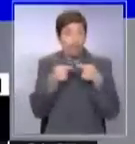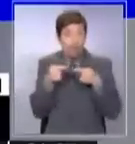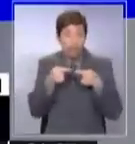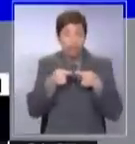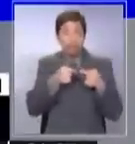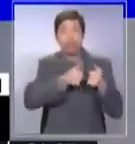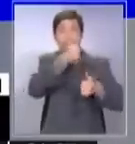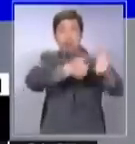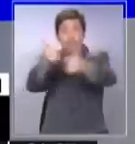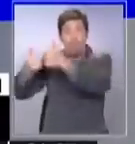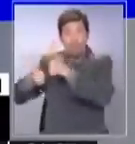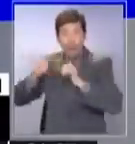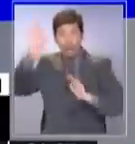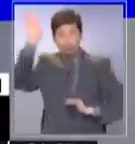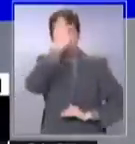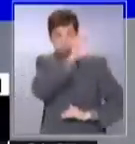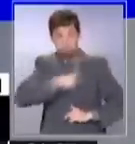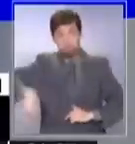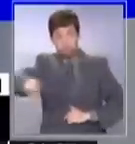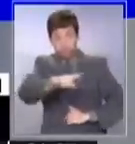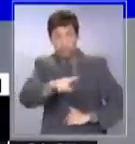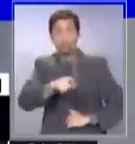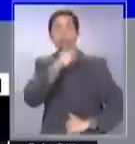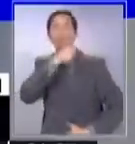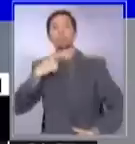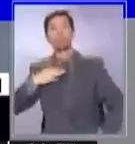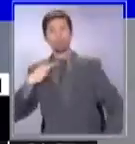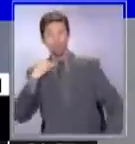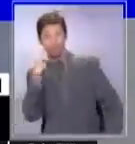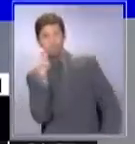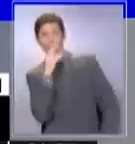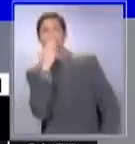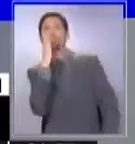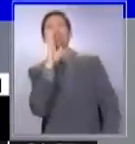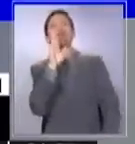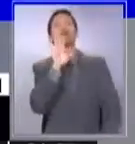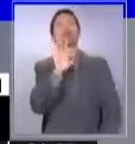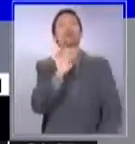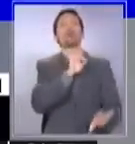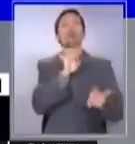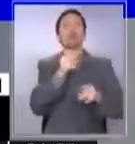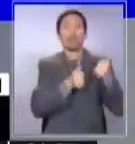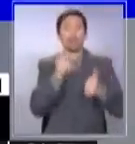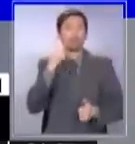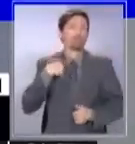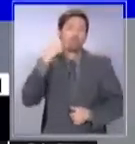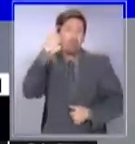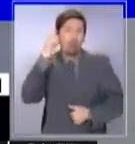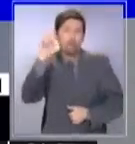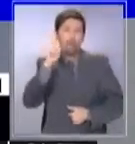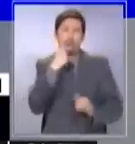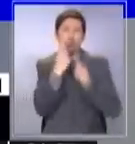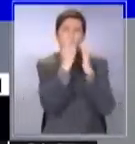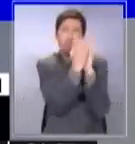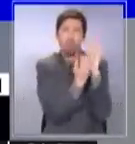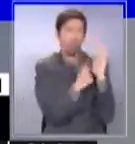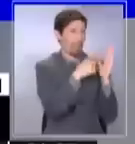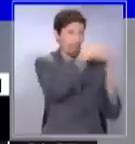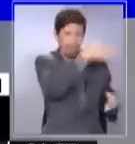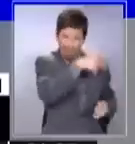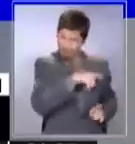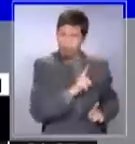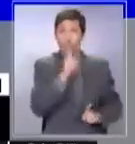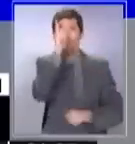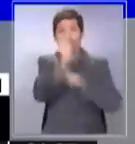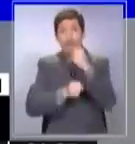la ciudadanía las personas van a poder elegir el mejor candidato Yo no creo en las encuestas de hoy estamos a un año plazo de las elecciones creo hay que